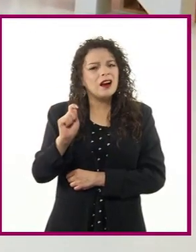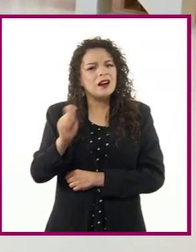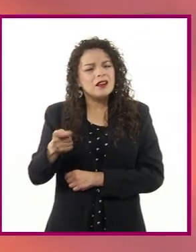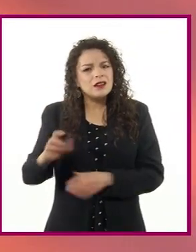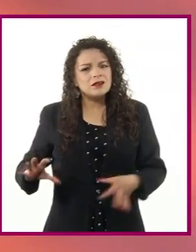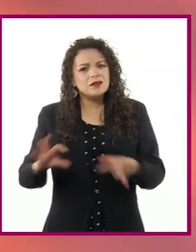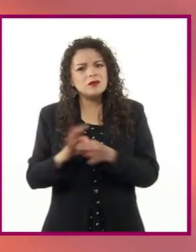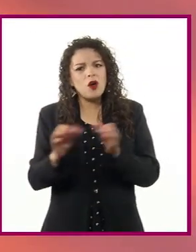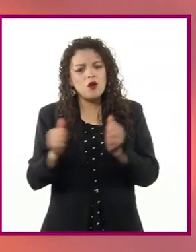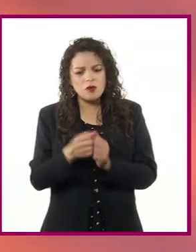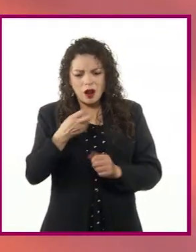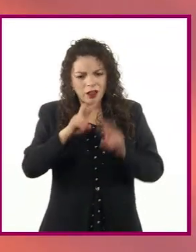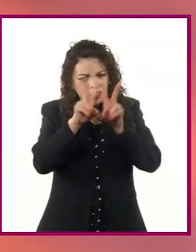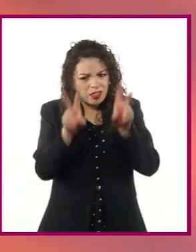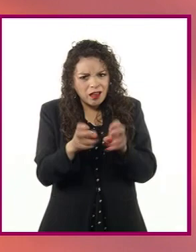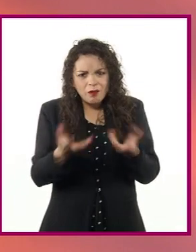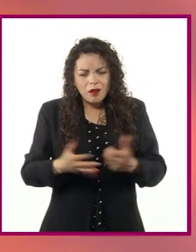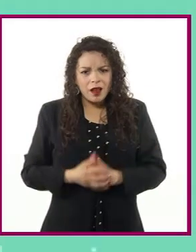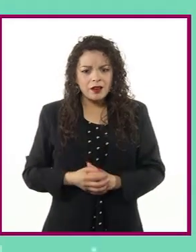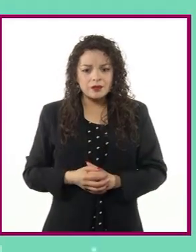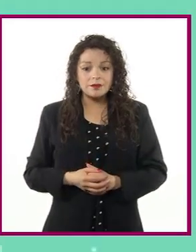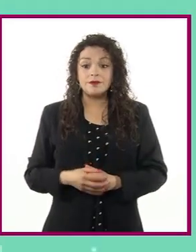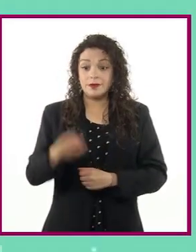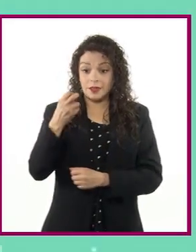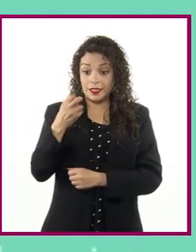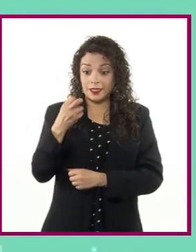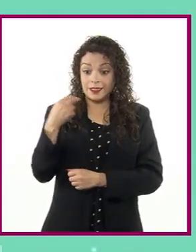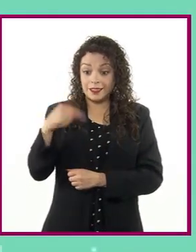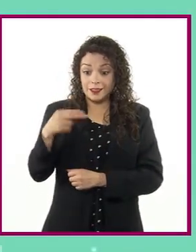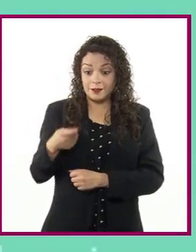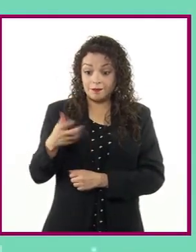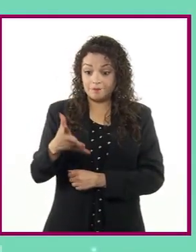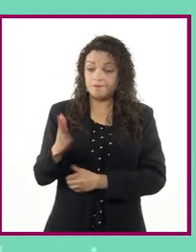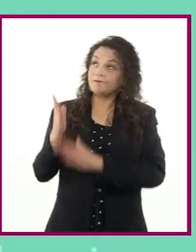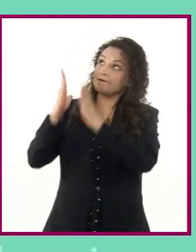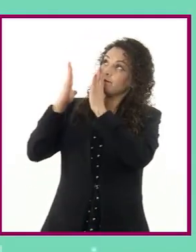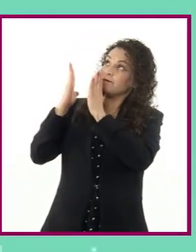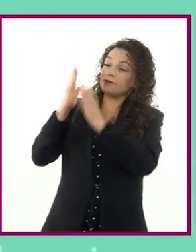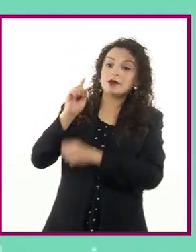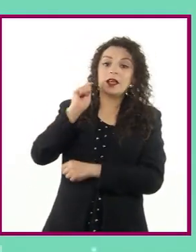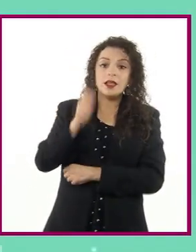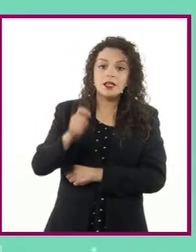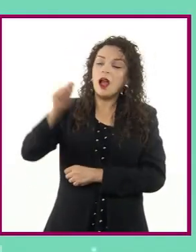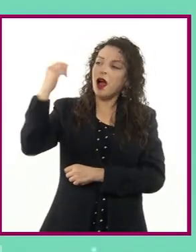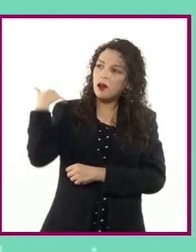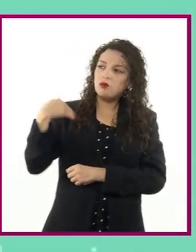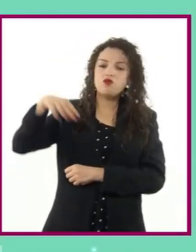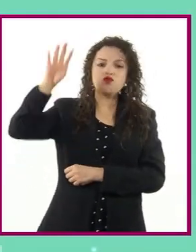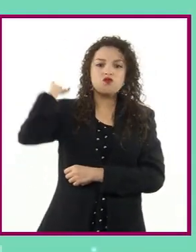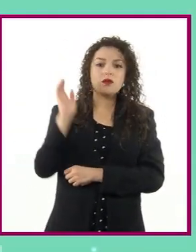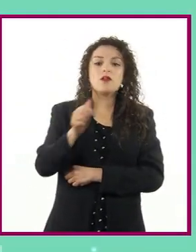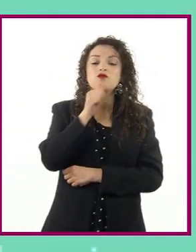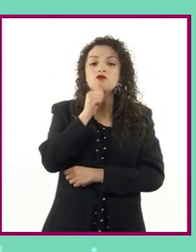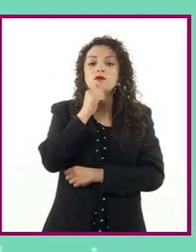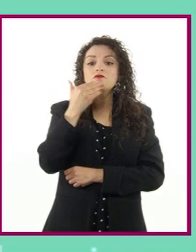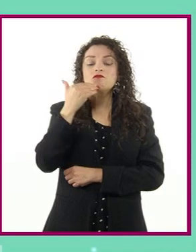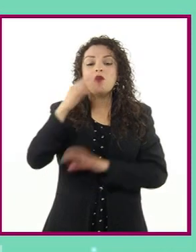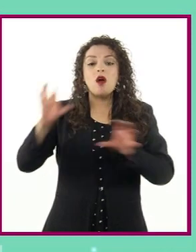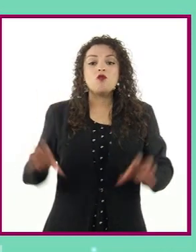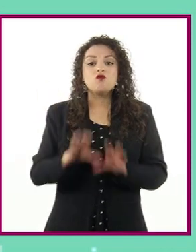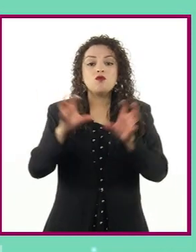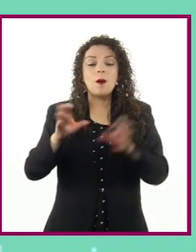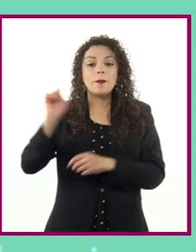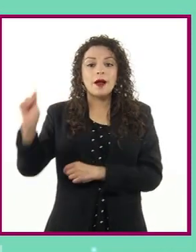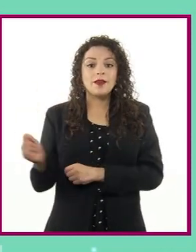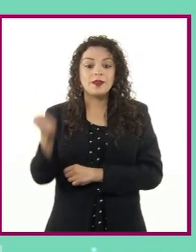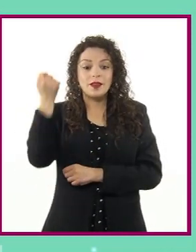la sesión? El término galerada viene de una época anterior a los medios electrónicos, las computadoras e